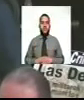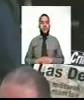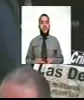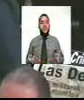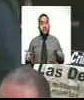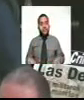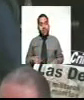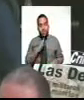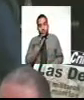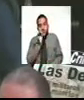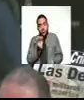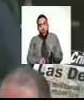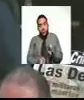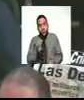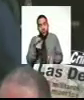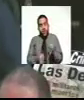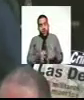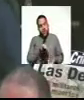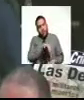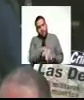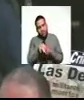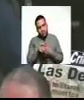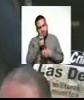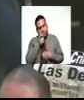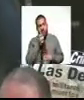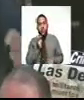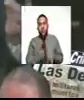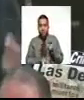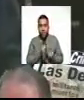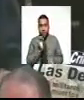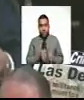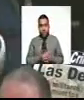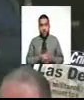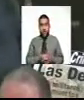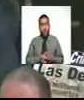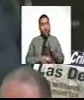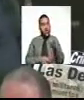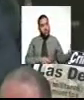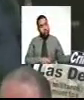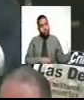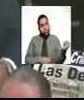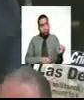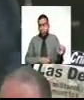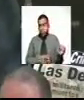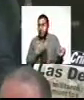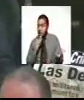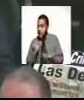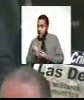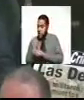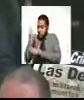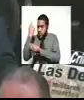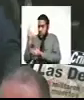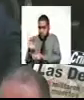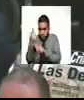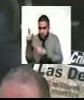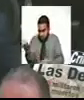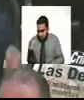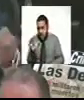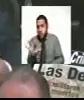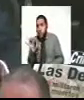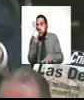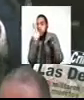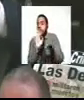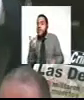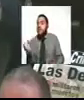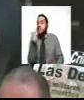Los jurados de las mesas de votación deben ser puestos por los partidos políticos. Son ellos